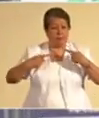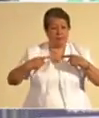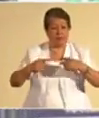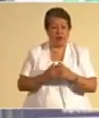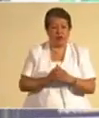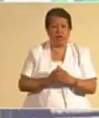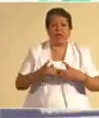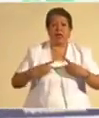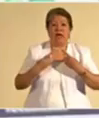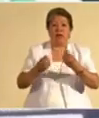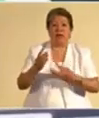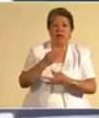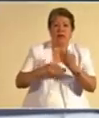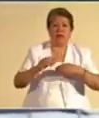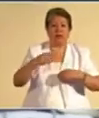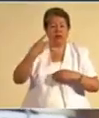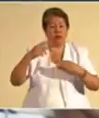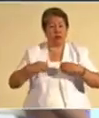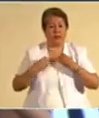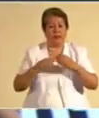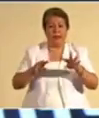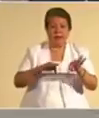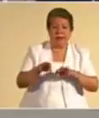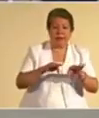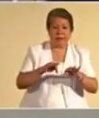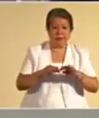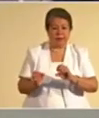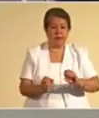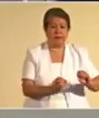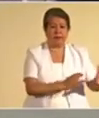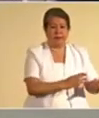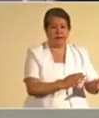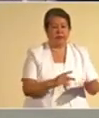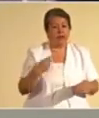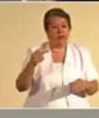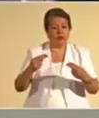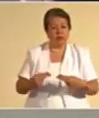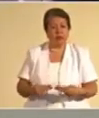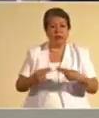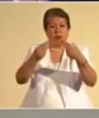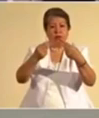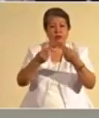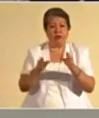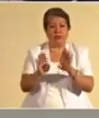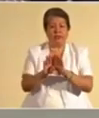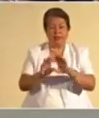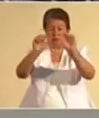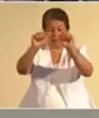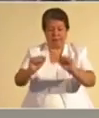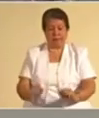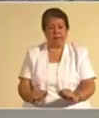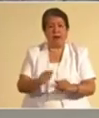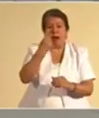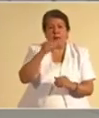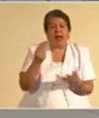ha dedicado toda su vida a trabajar deje su negocio, cierre y baje cortinas. ¿Para